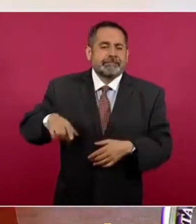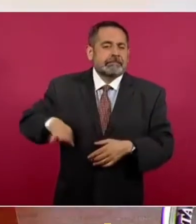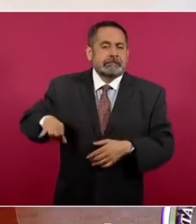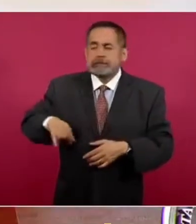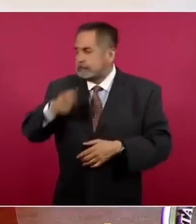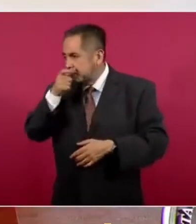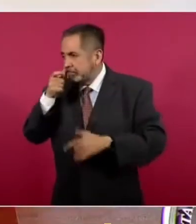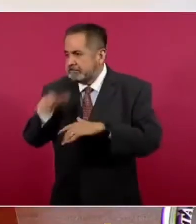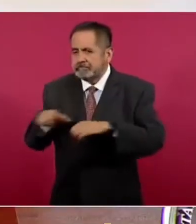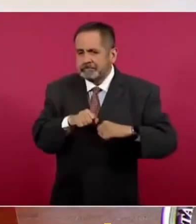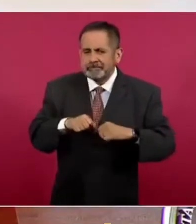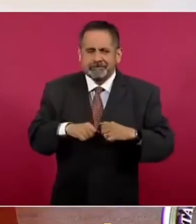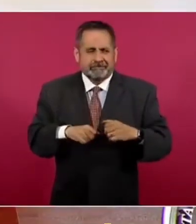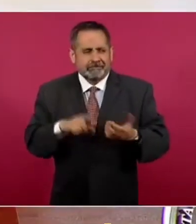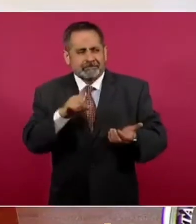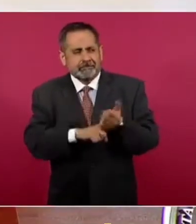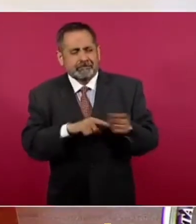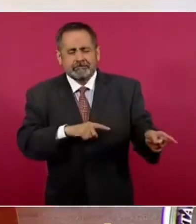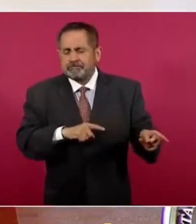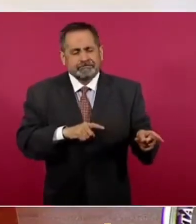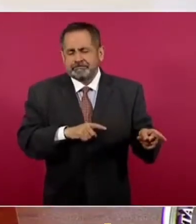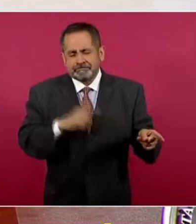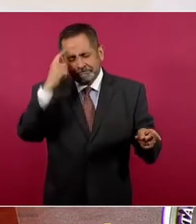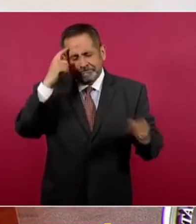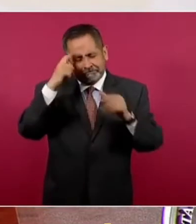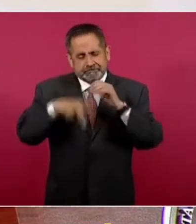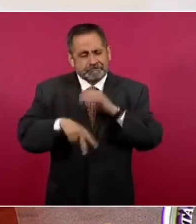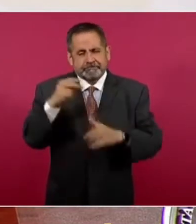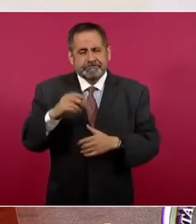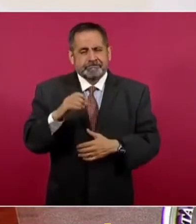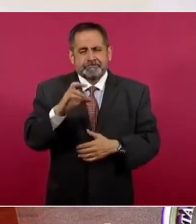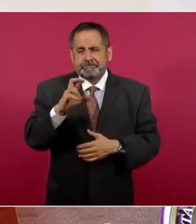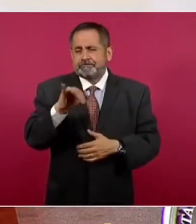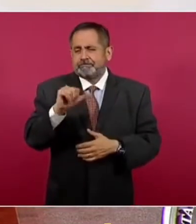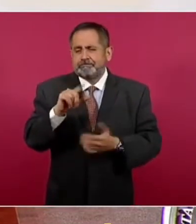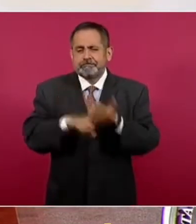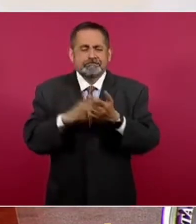quiere decir que hay una profunda crisis política en el mundo,